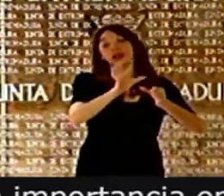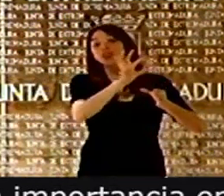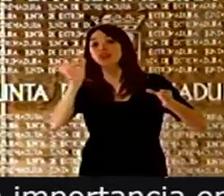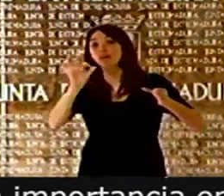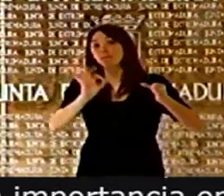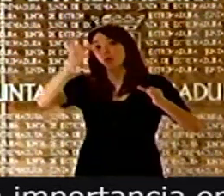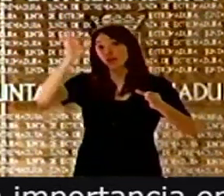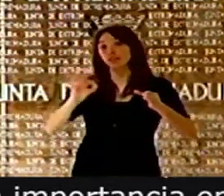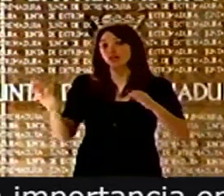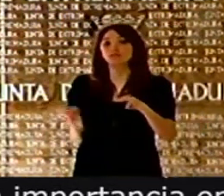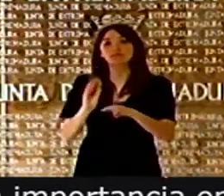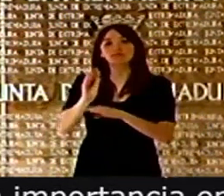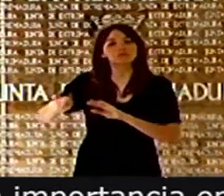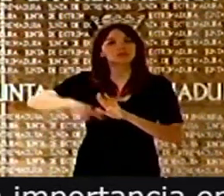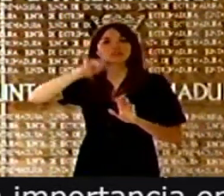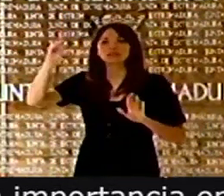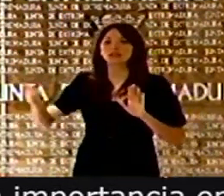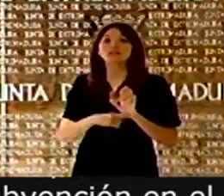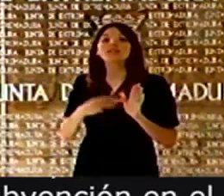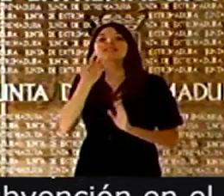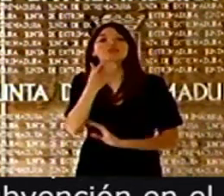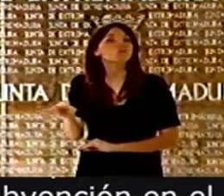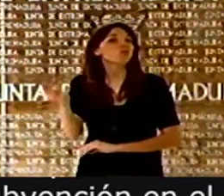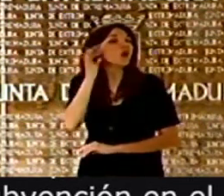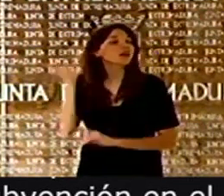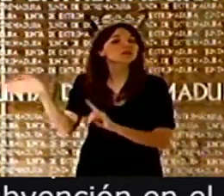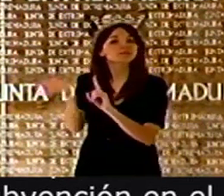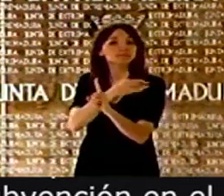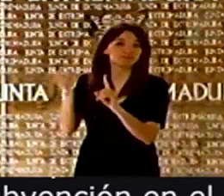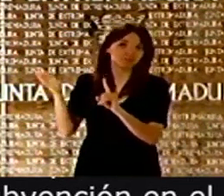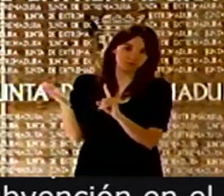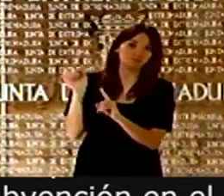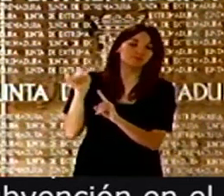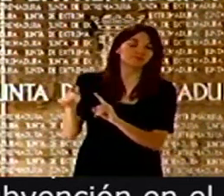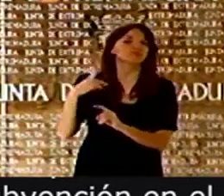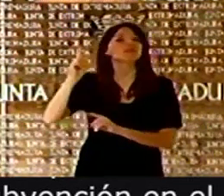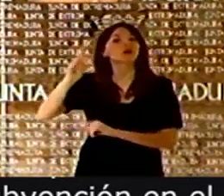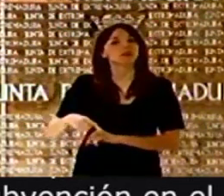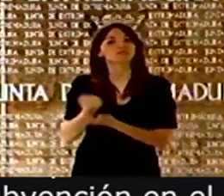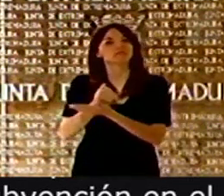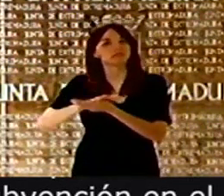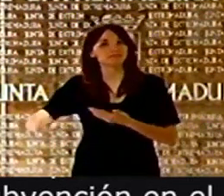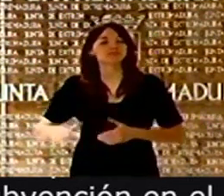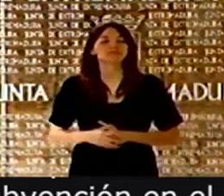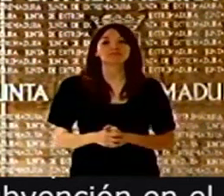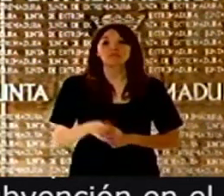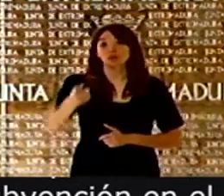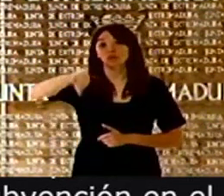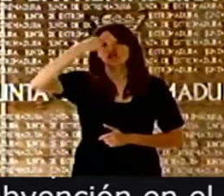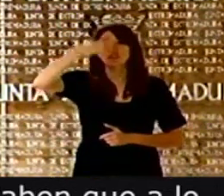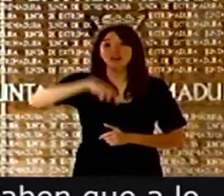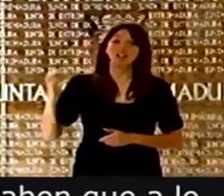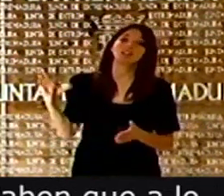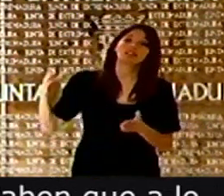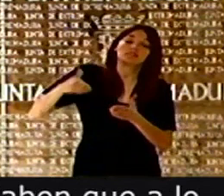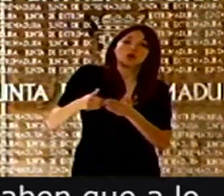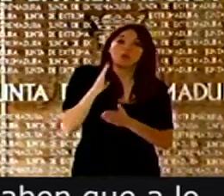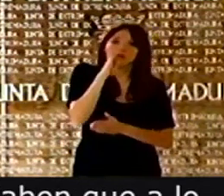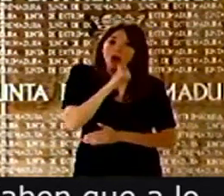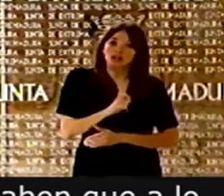esa subvención en el caso de las mujeres víctimas de violencia de género. Saben que a lo largo de la legislatura